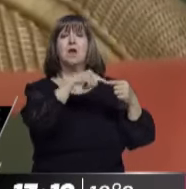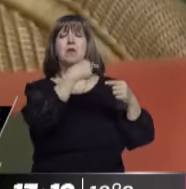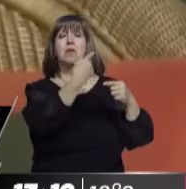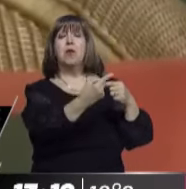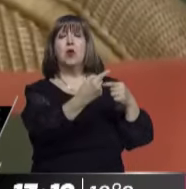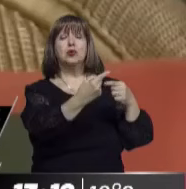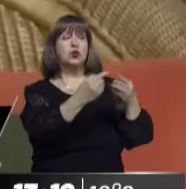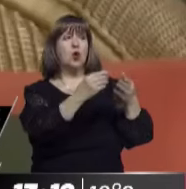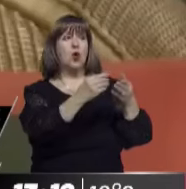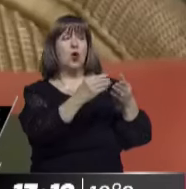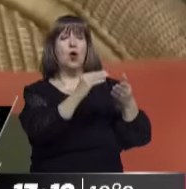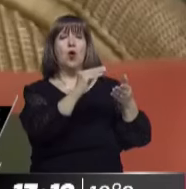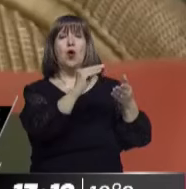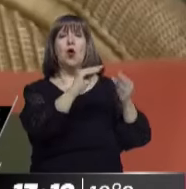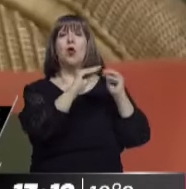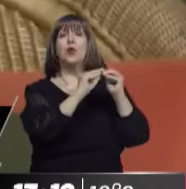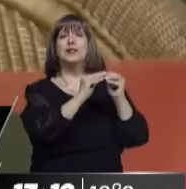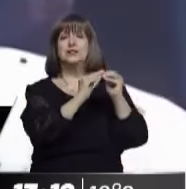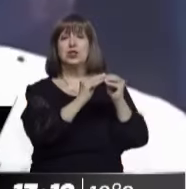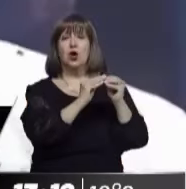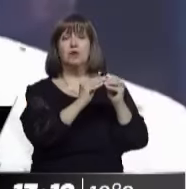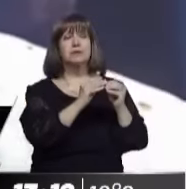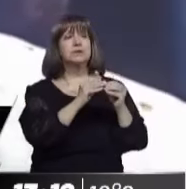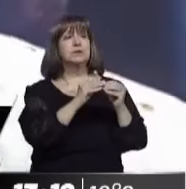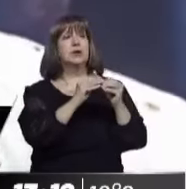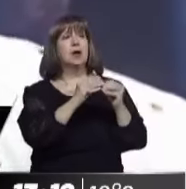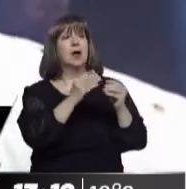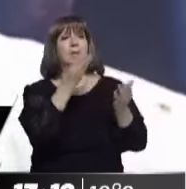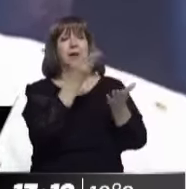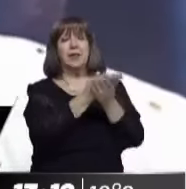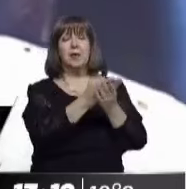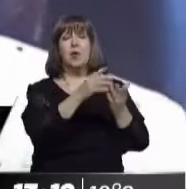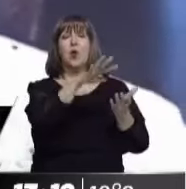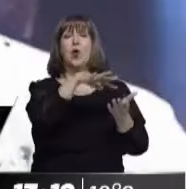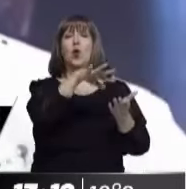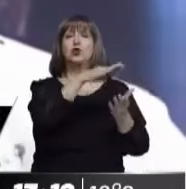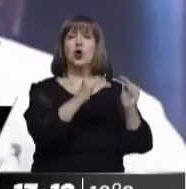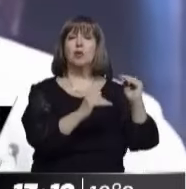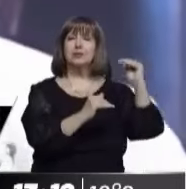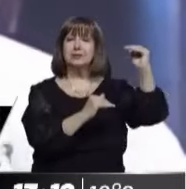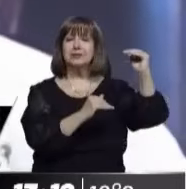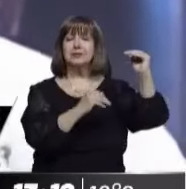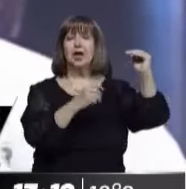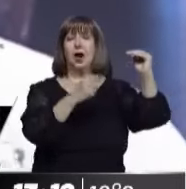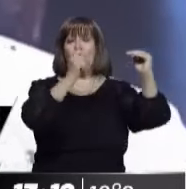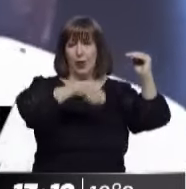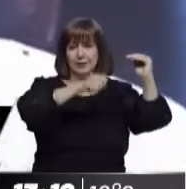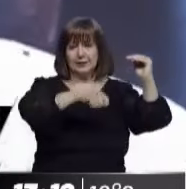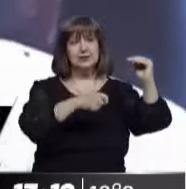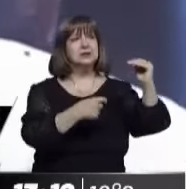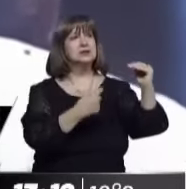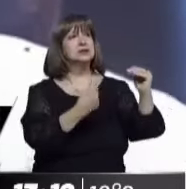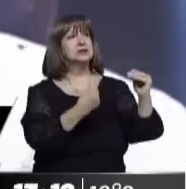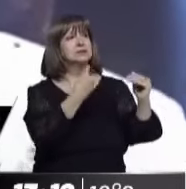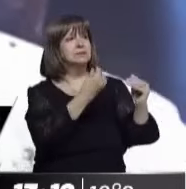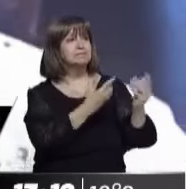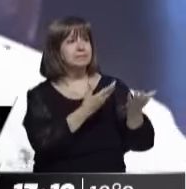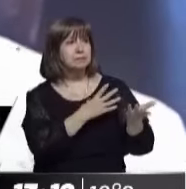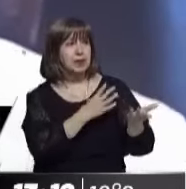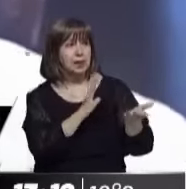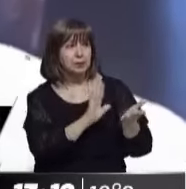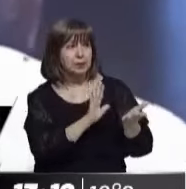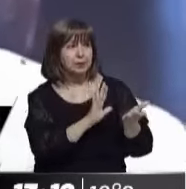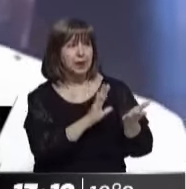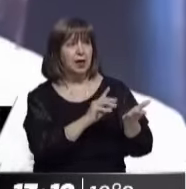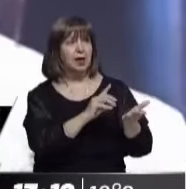casación. Casación también le denegó la posibilidad de realizar este juicio. Aparentemente hay una